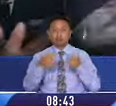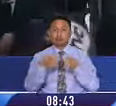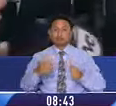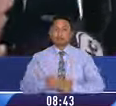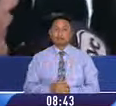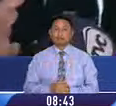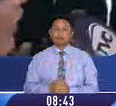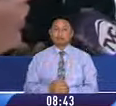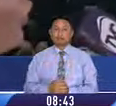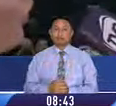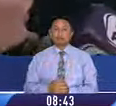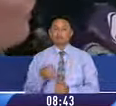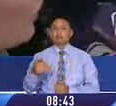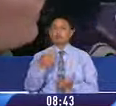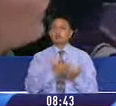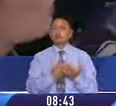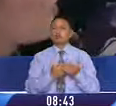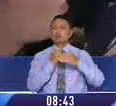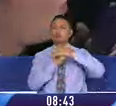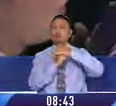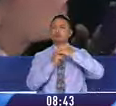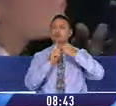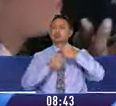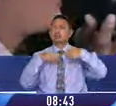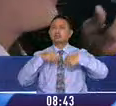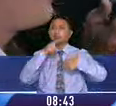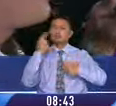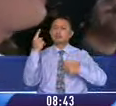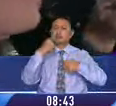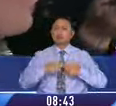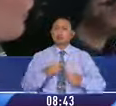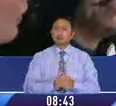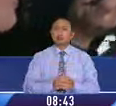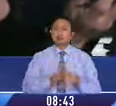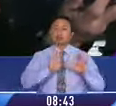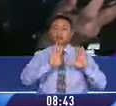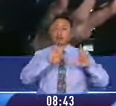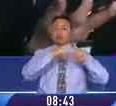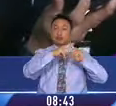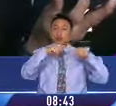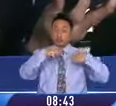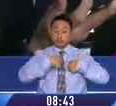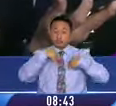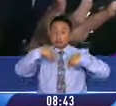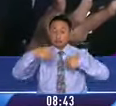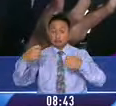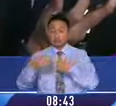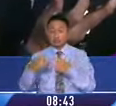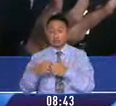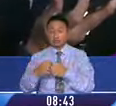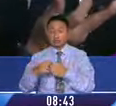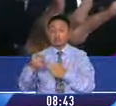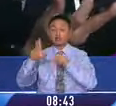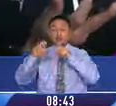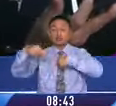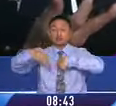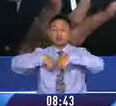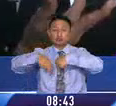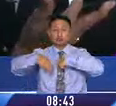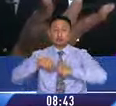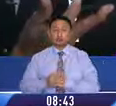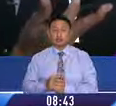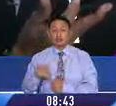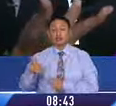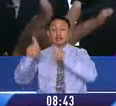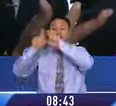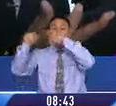definitivo. ¿A qué hora se tiene prevista la reunión con el Metro de Quito y quiénes nomás participan? 9:30 de la mañana, de parte nuestra, el equipo que está al frente de los temas de movilidad y de